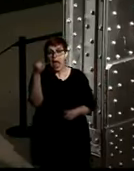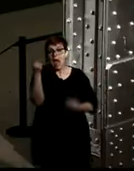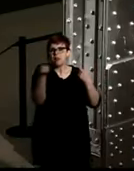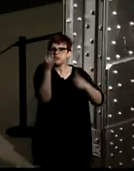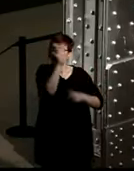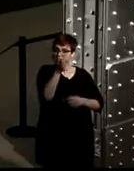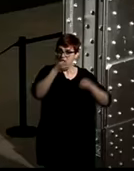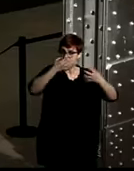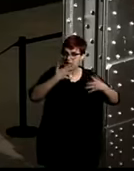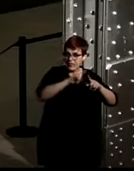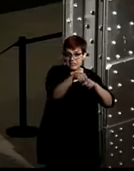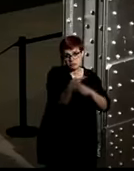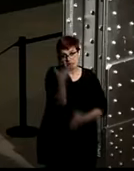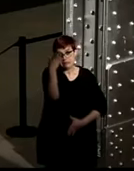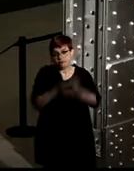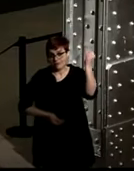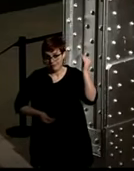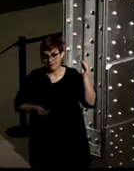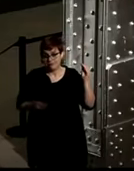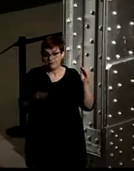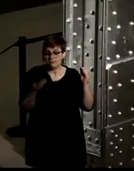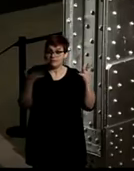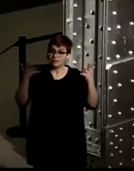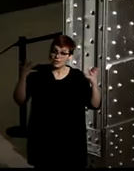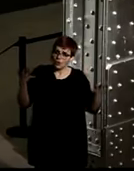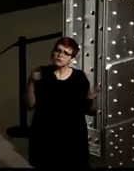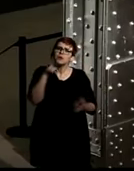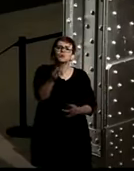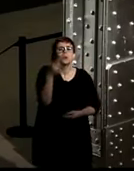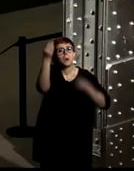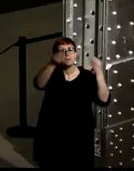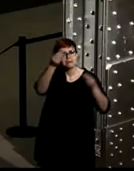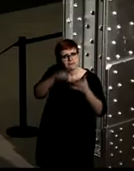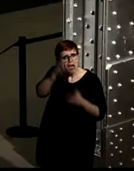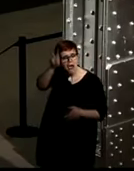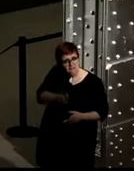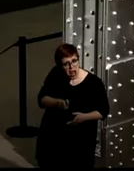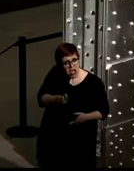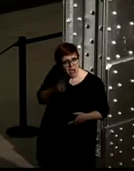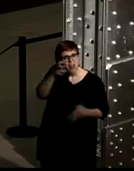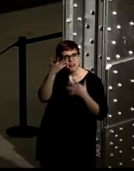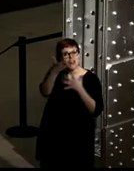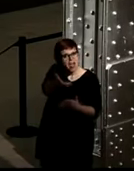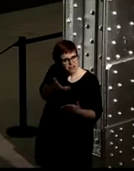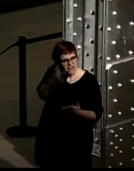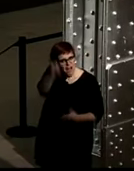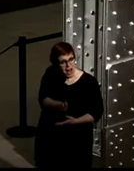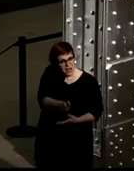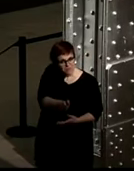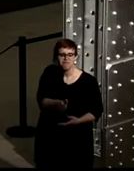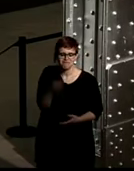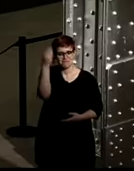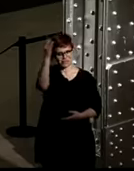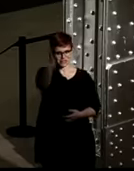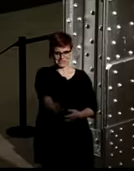bien y cuando me sale. Claro. Eso no... ¿Pero tú crees que ha merecido la pena los 10 años? Yo creo que sí. ¿Sí?